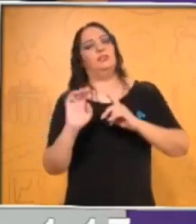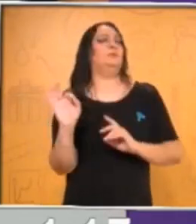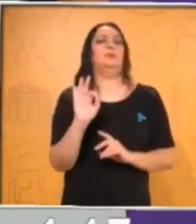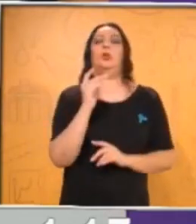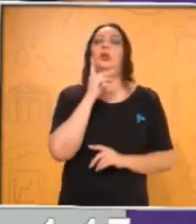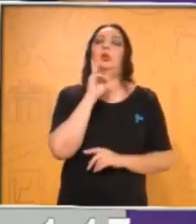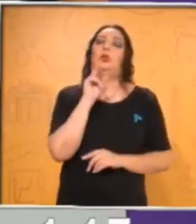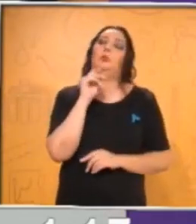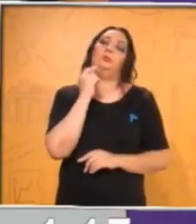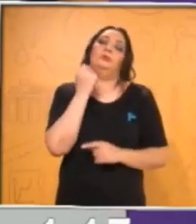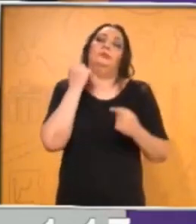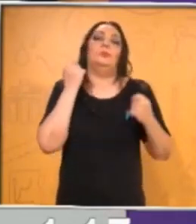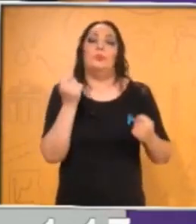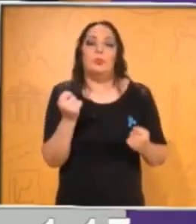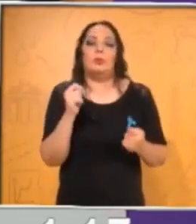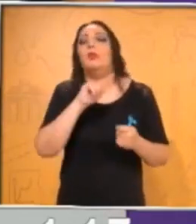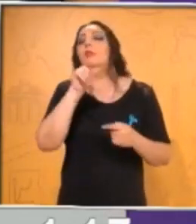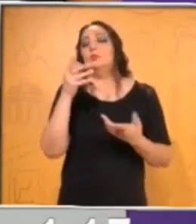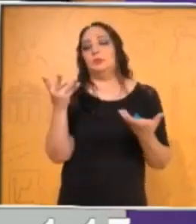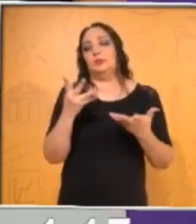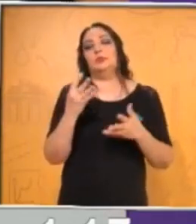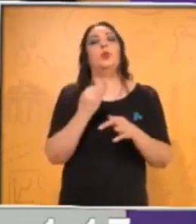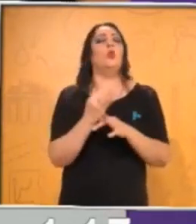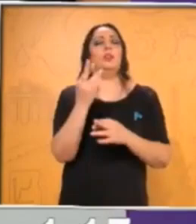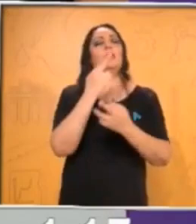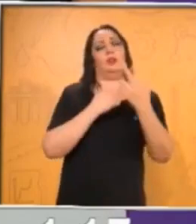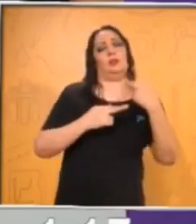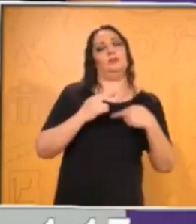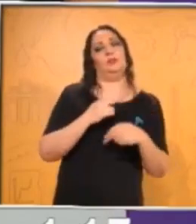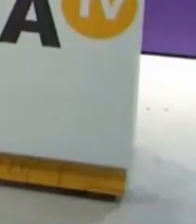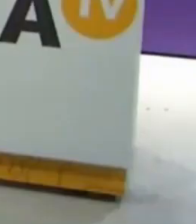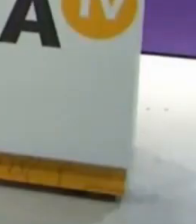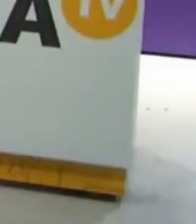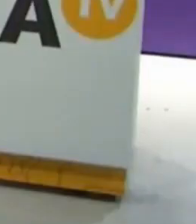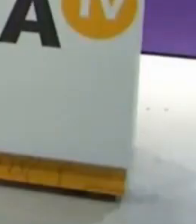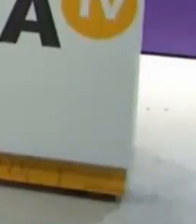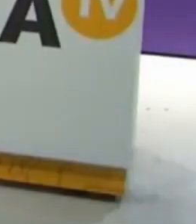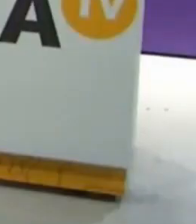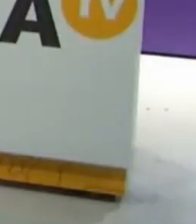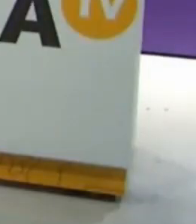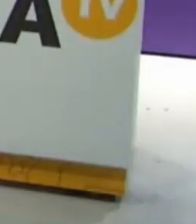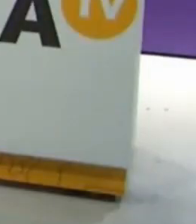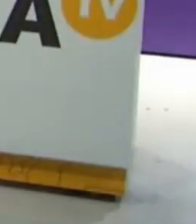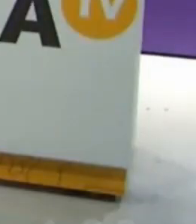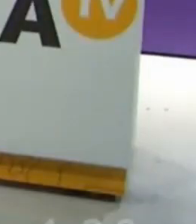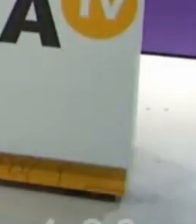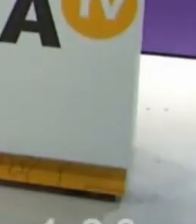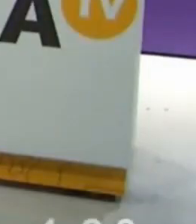nada. Vámonos a un pequeño corte, por favor, y ahorita regresamos.